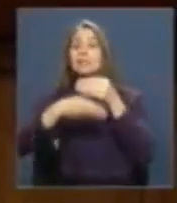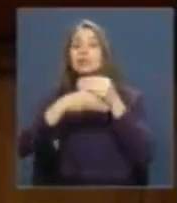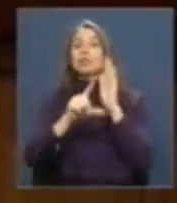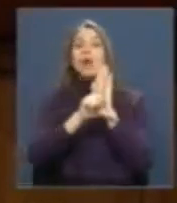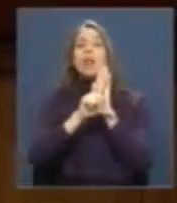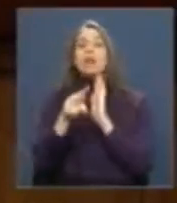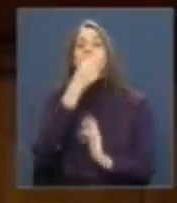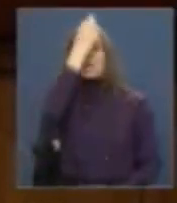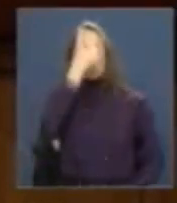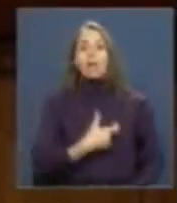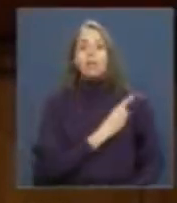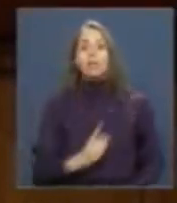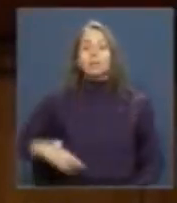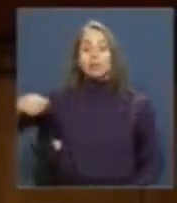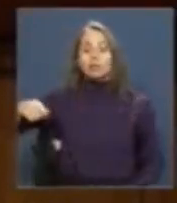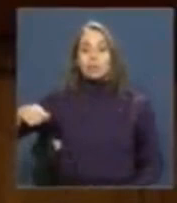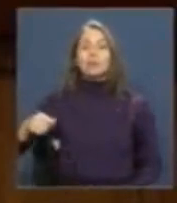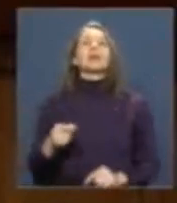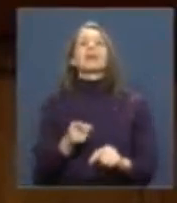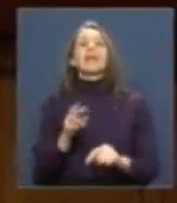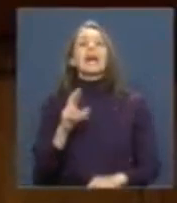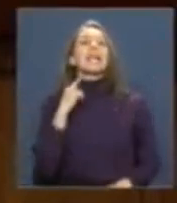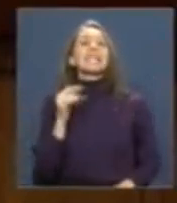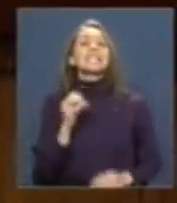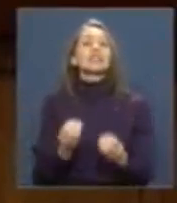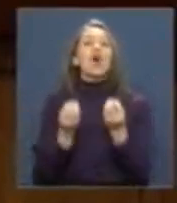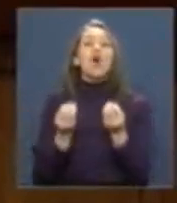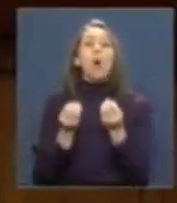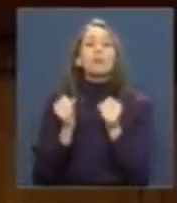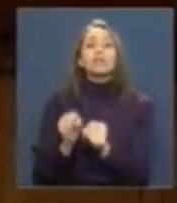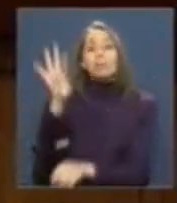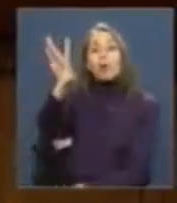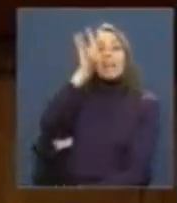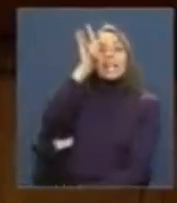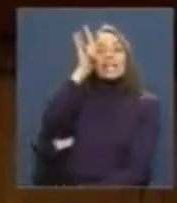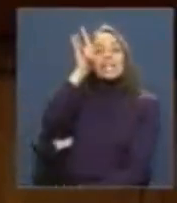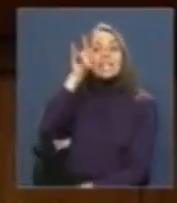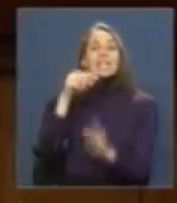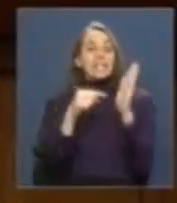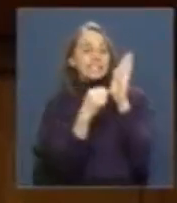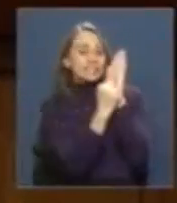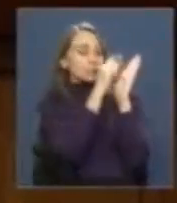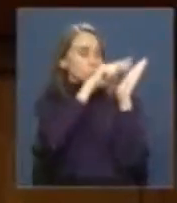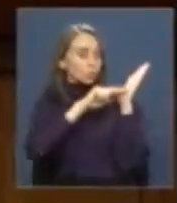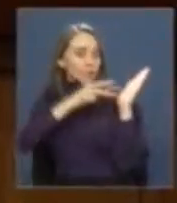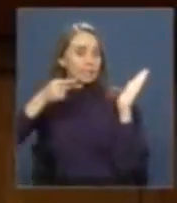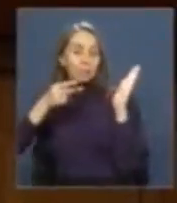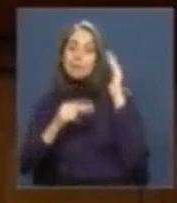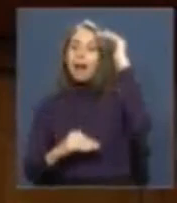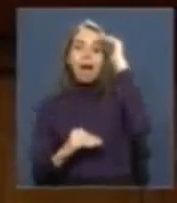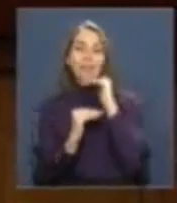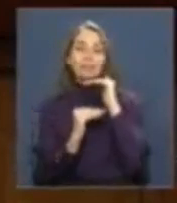que opera como un requisito de l unidad de interpretación restrictiva y de derecho